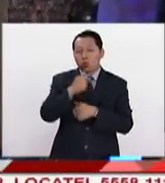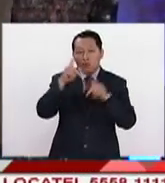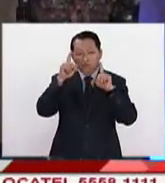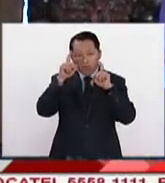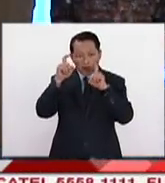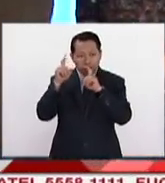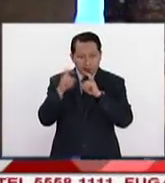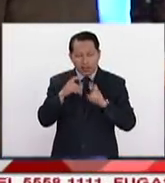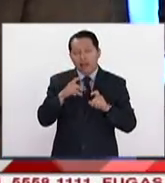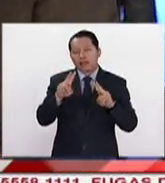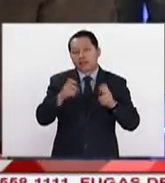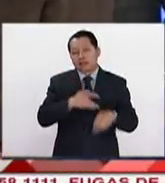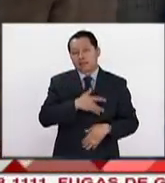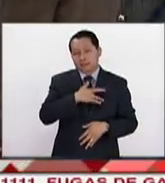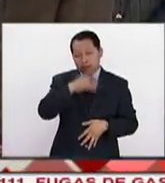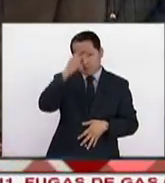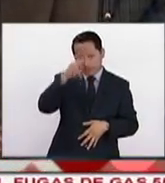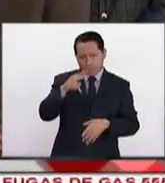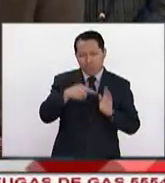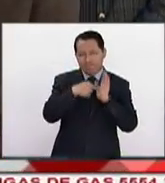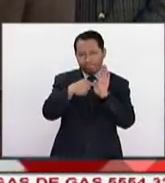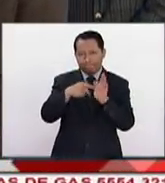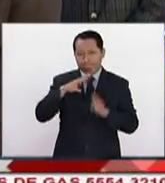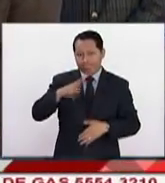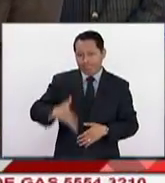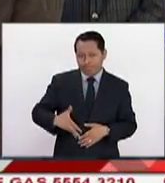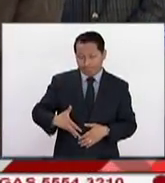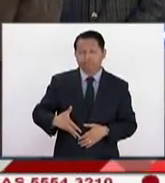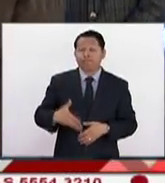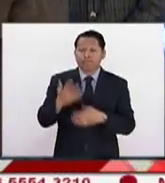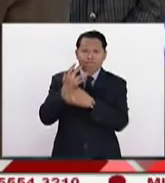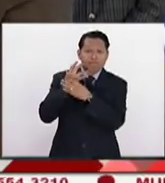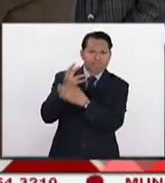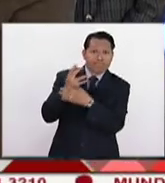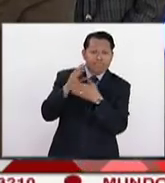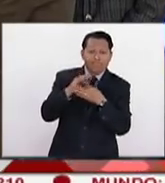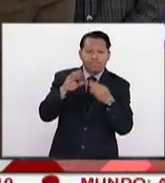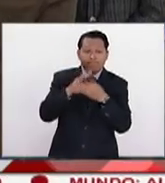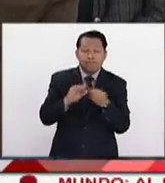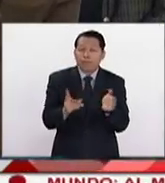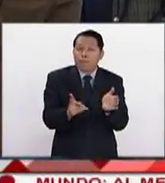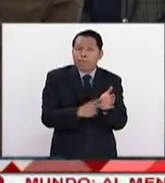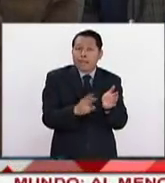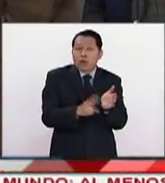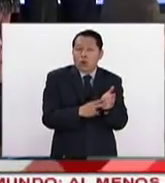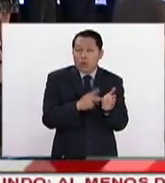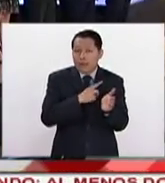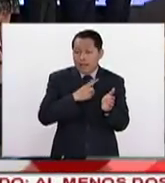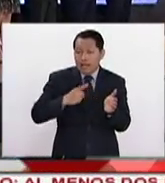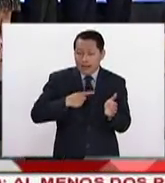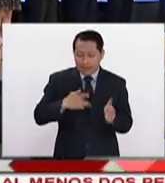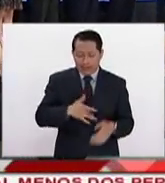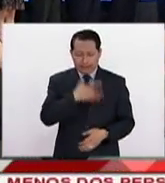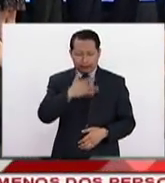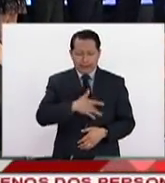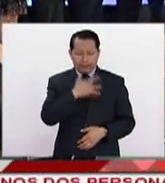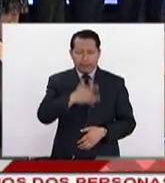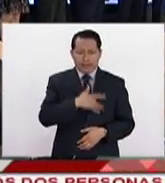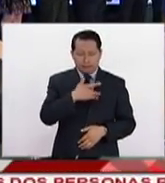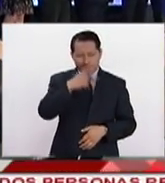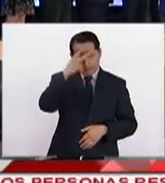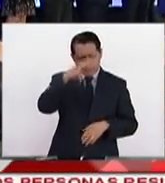Fotografía Sentimientos de México, Expresión de Orgullo. Destacó la importancia de reforzar valores, identidad y el amor, sobre todo a